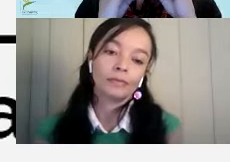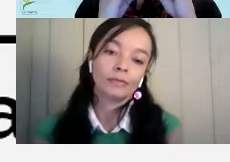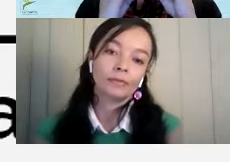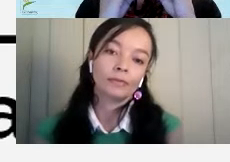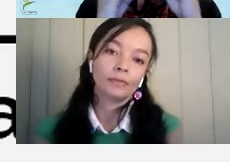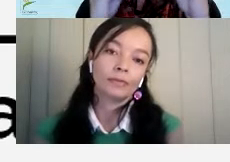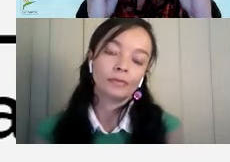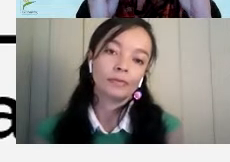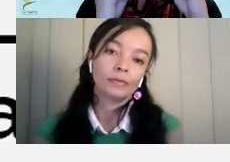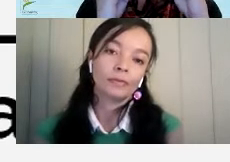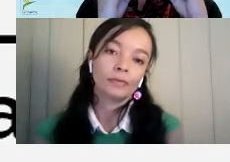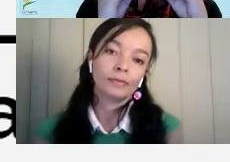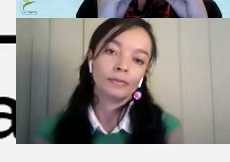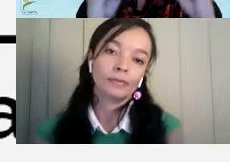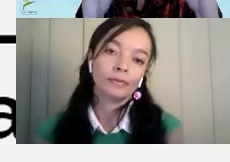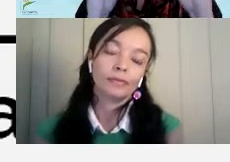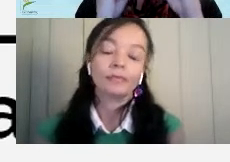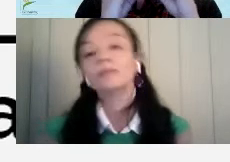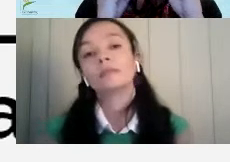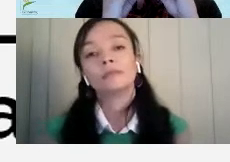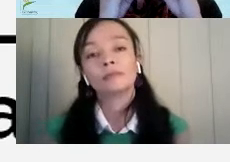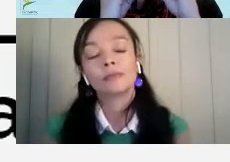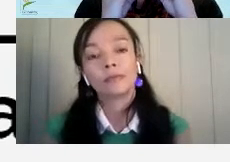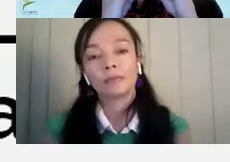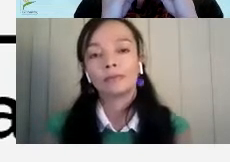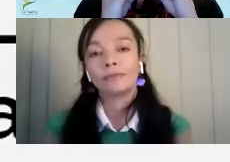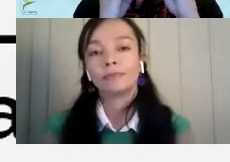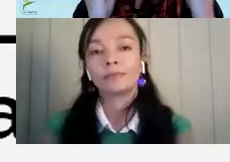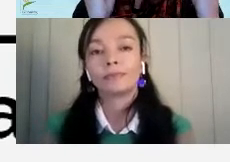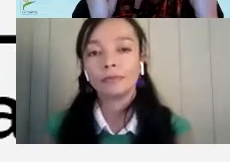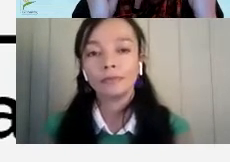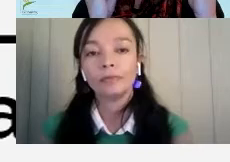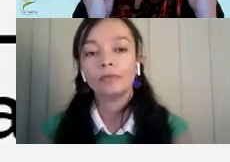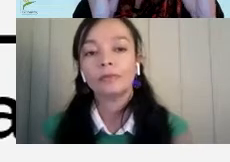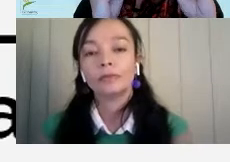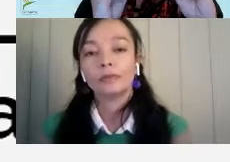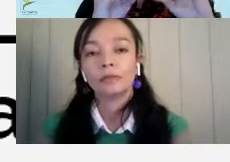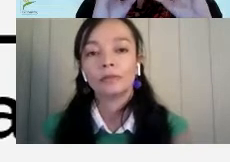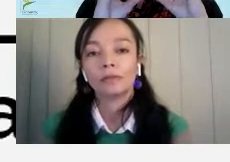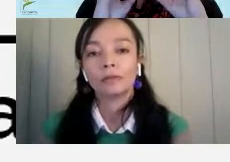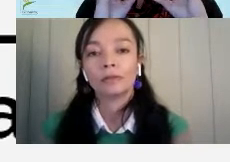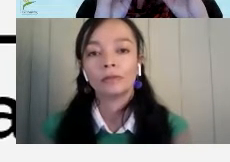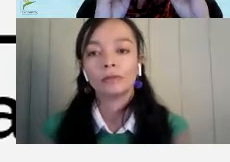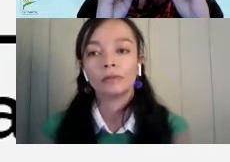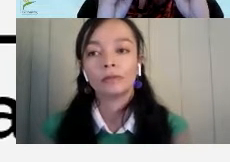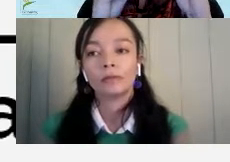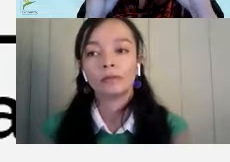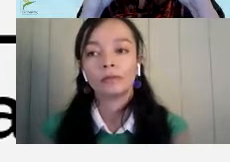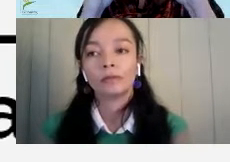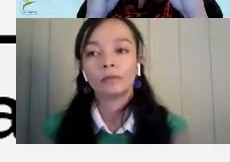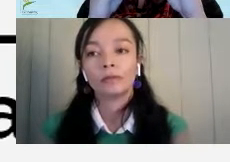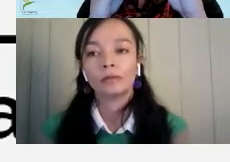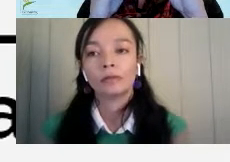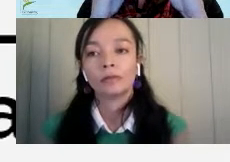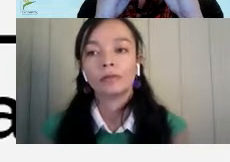es uno de los principios que aprendimos. Más. Pero el bebé a lo mejor no tiene la motricidad fina